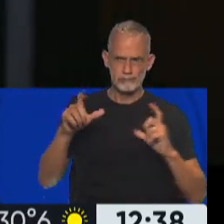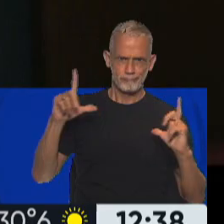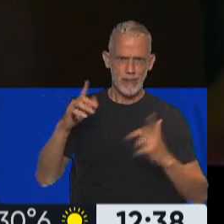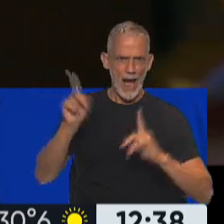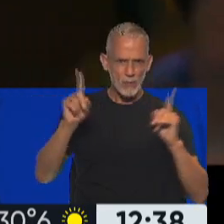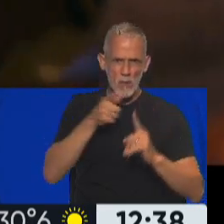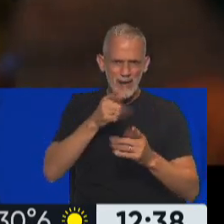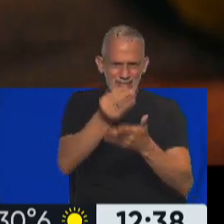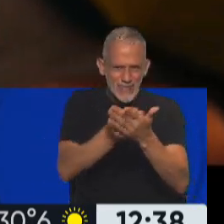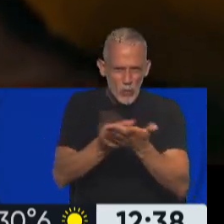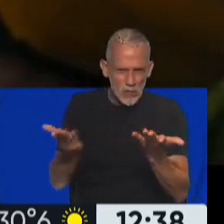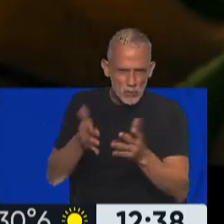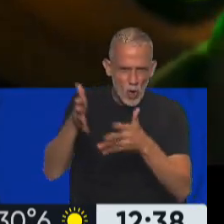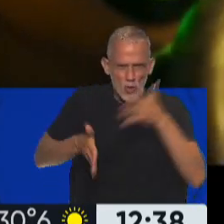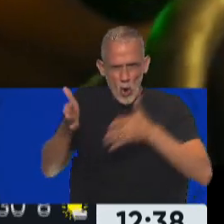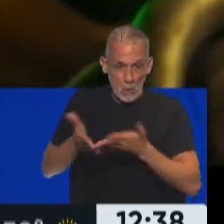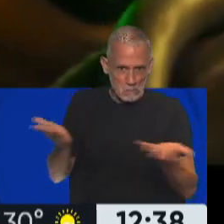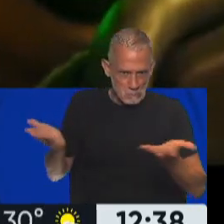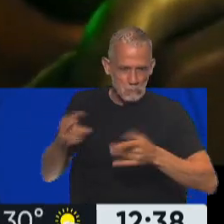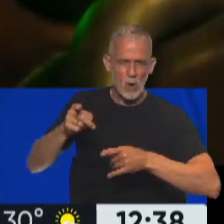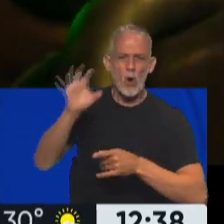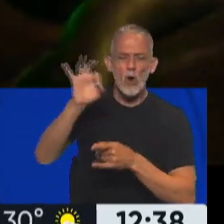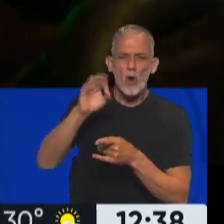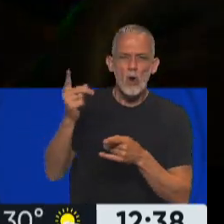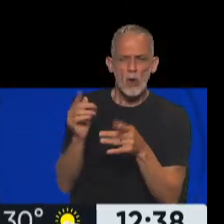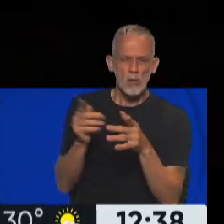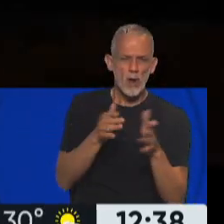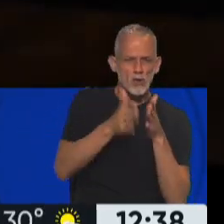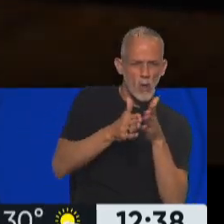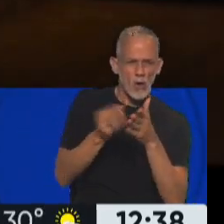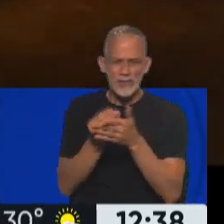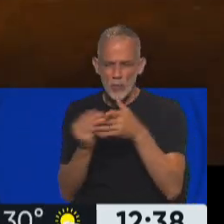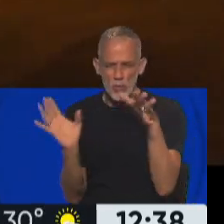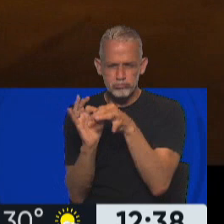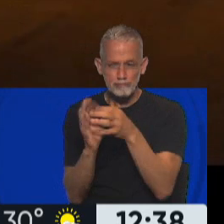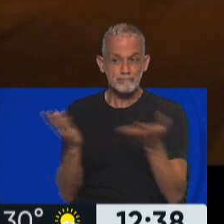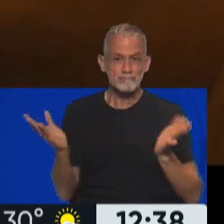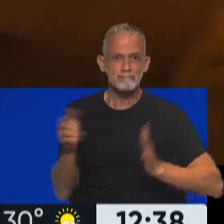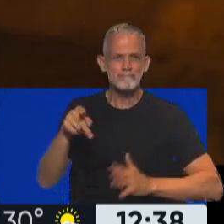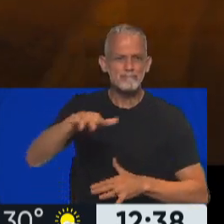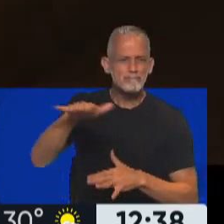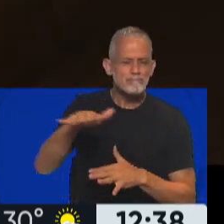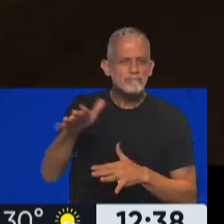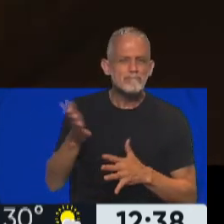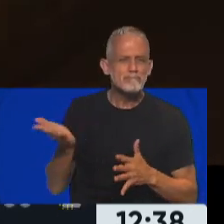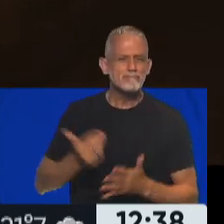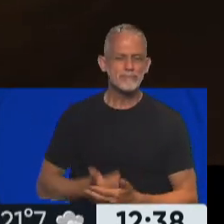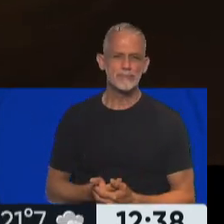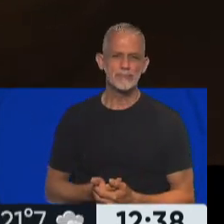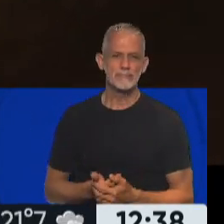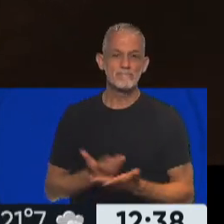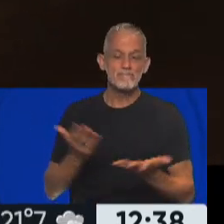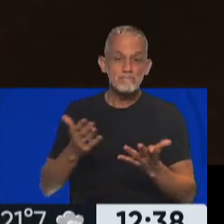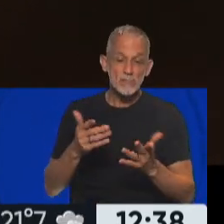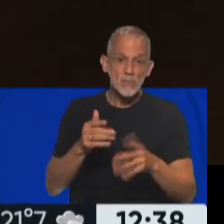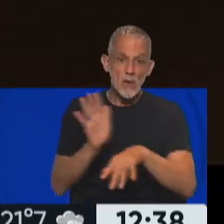parecen dibujos animados, robotitos, y alguna especie de unión que va a ir allí a meterse en una zona de, bueno, a medida que